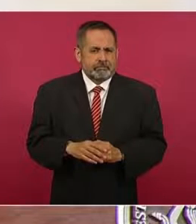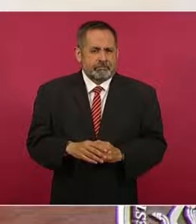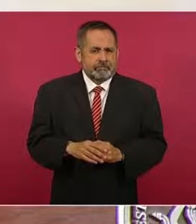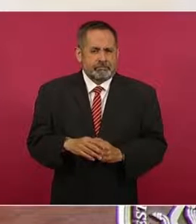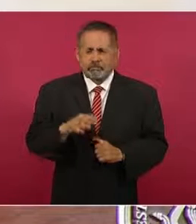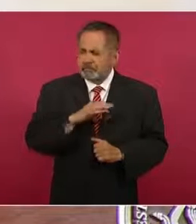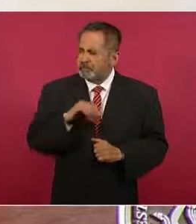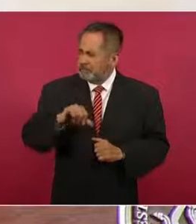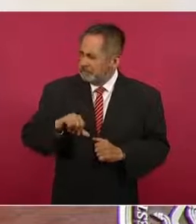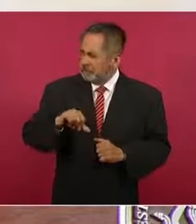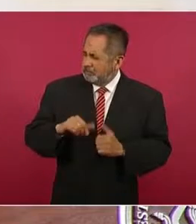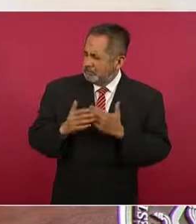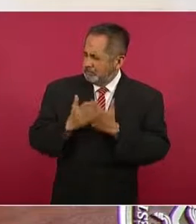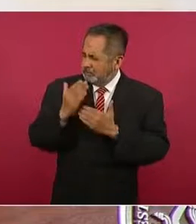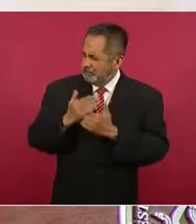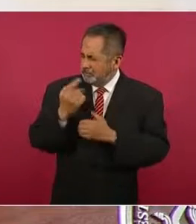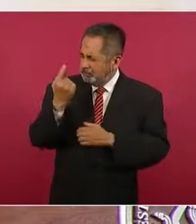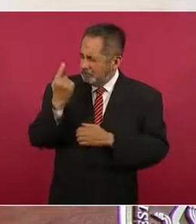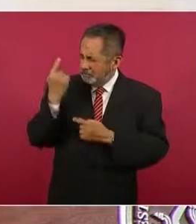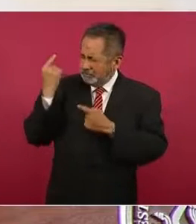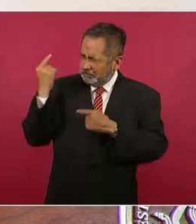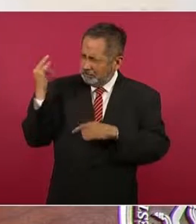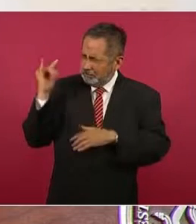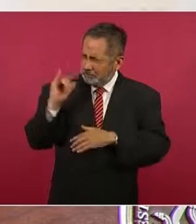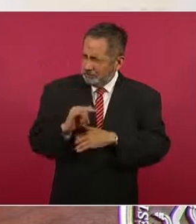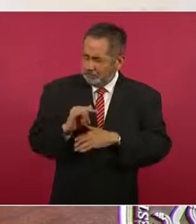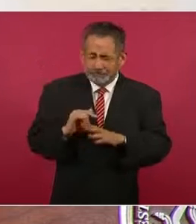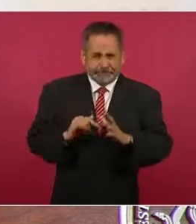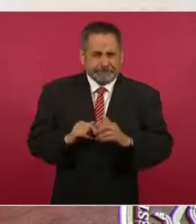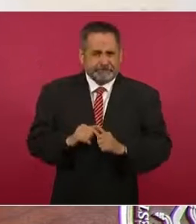como a la 1 hoy. Y